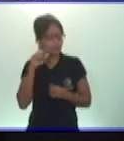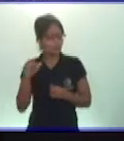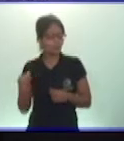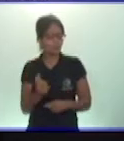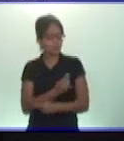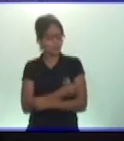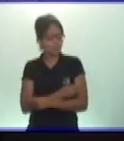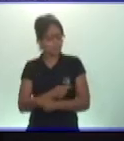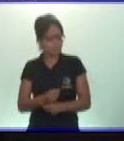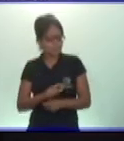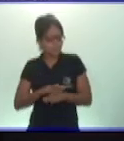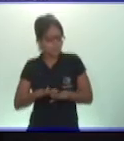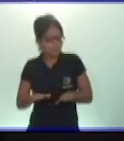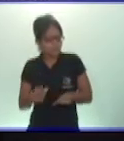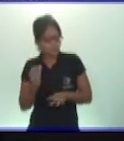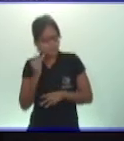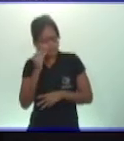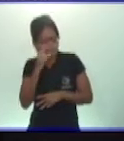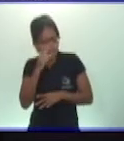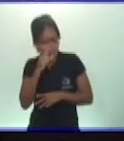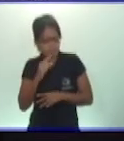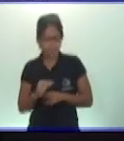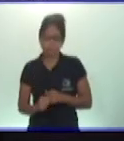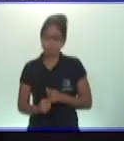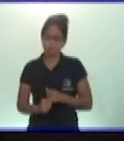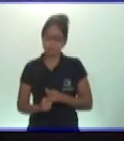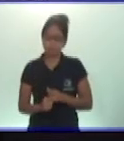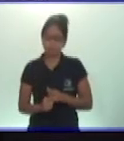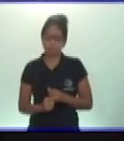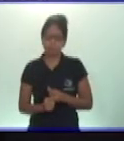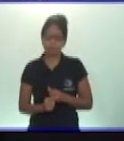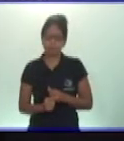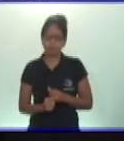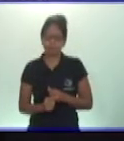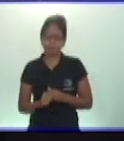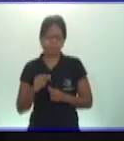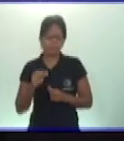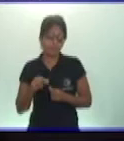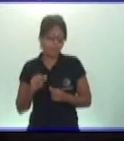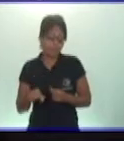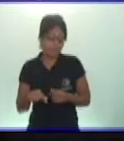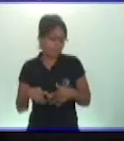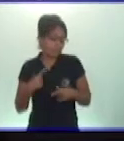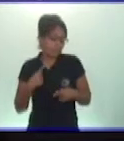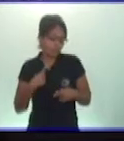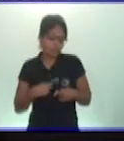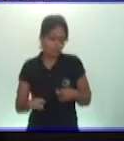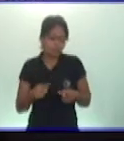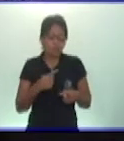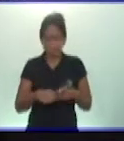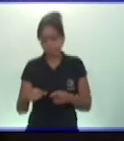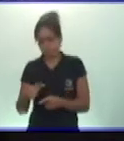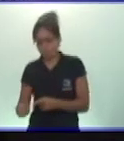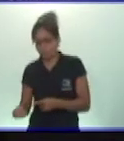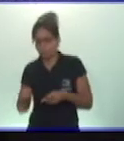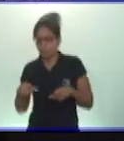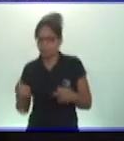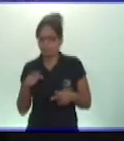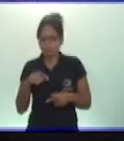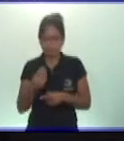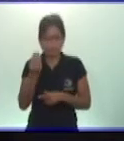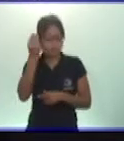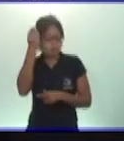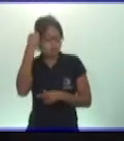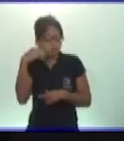estos contenidos que vamos a dar en estos documentales de estos días les van a servir para ampliar sus conocimientos y a la vez ir resumiendo